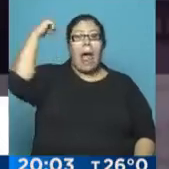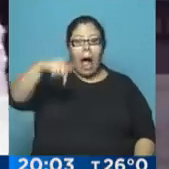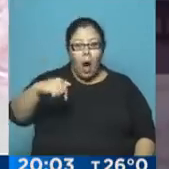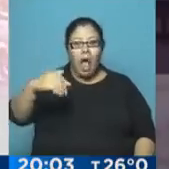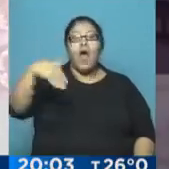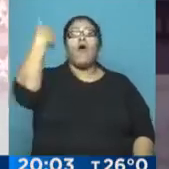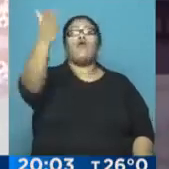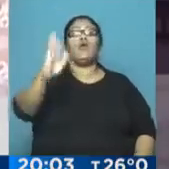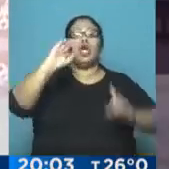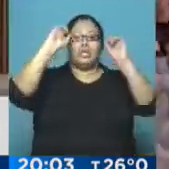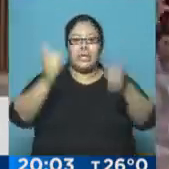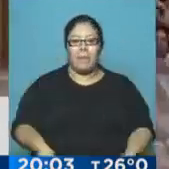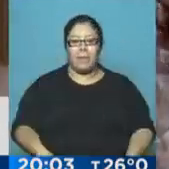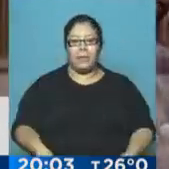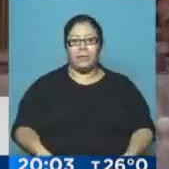voy a escuchar siempre.